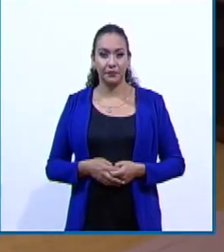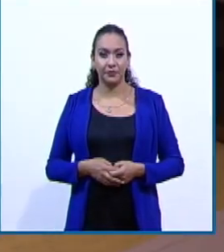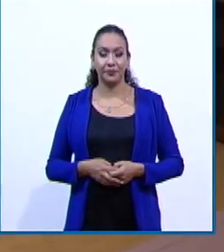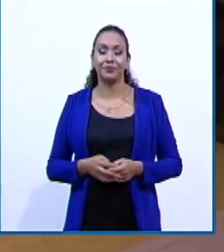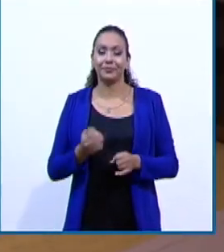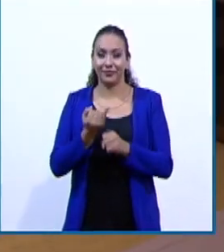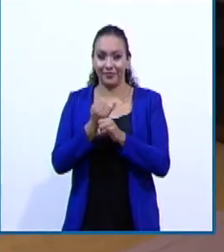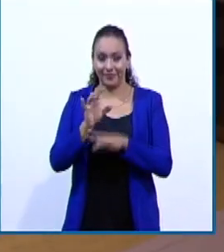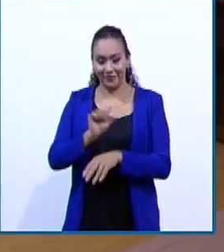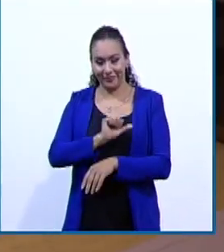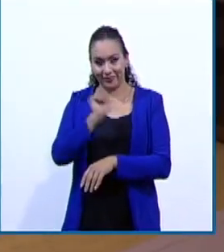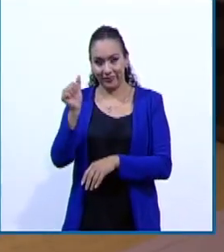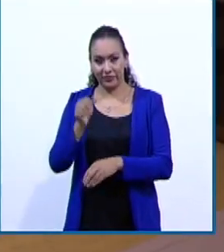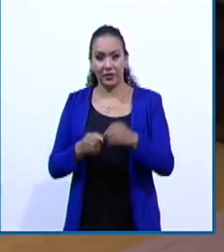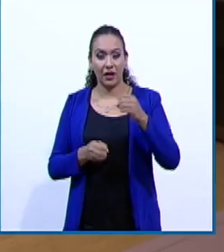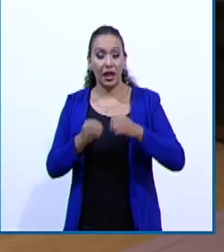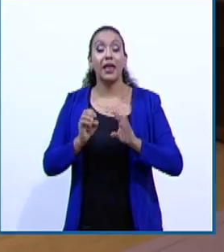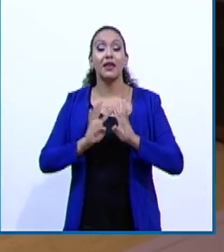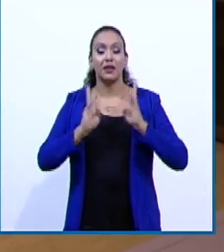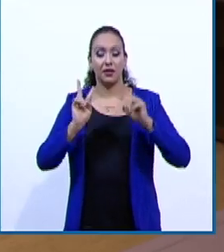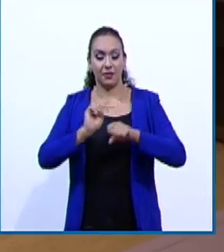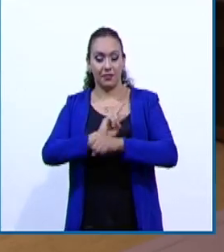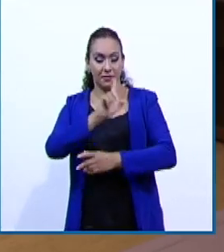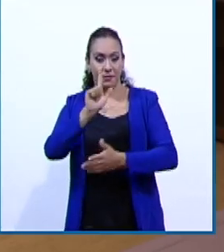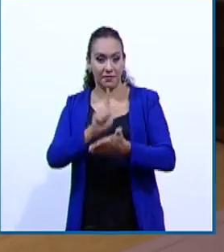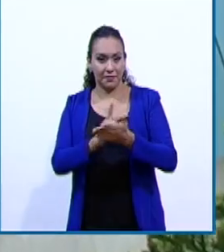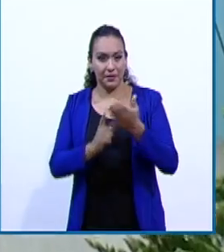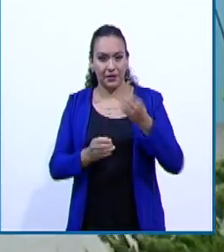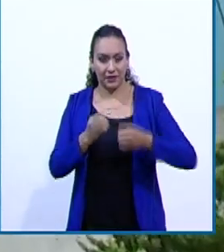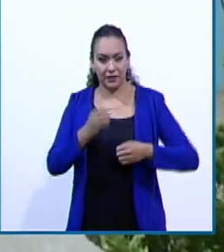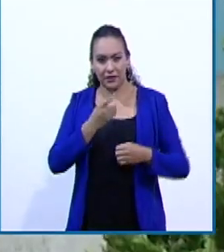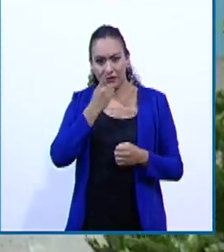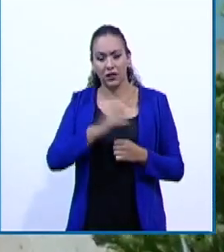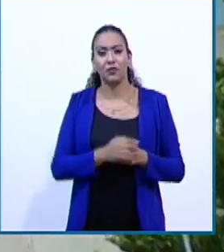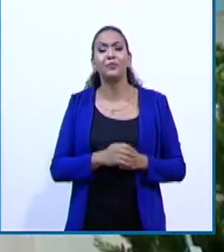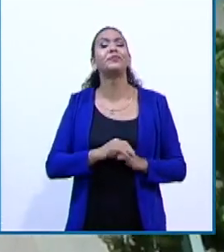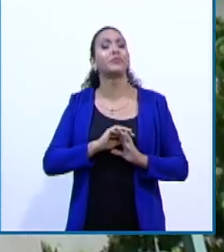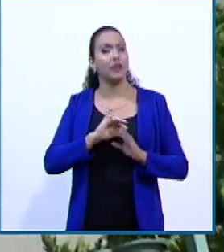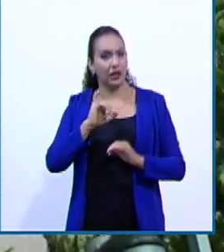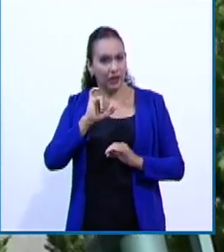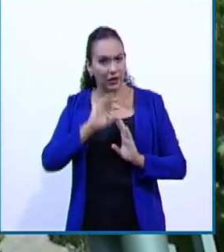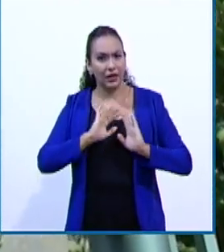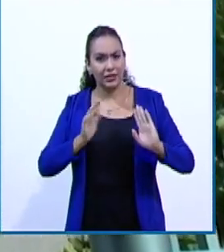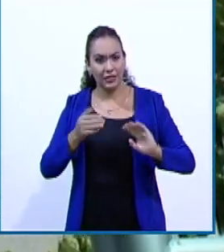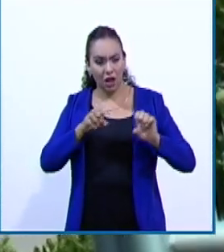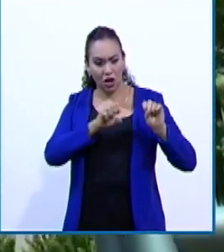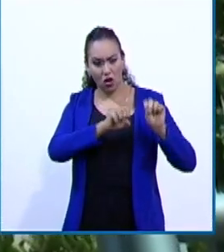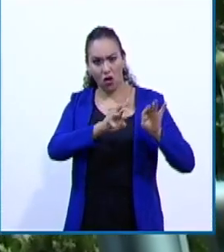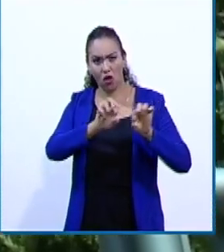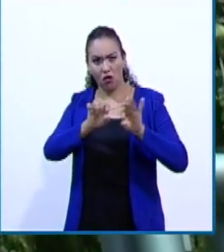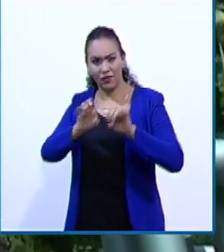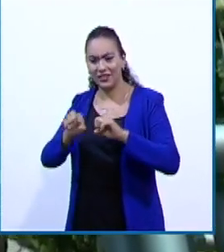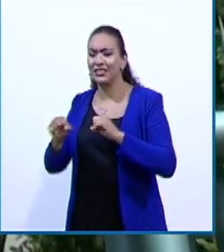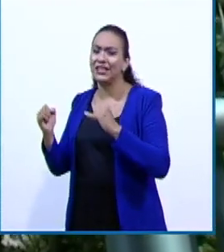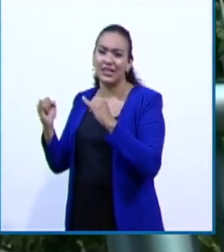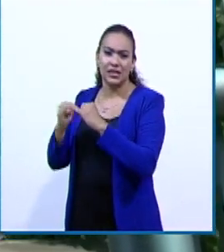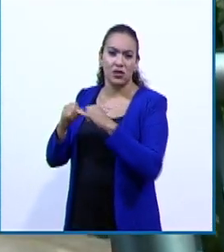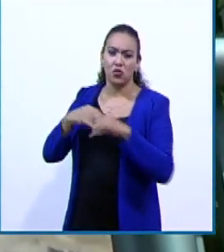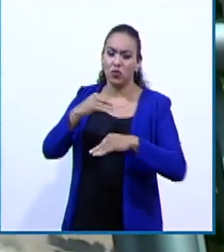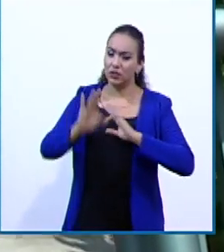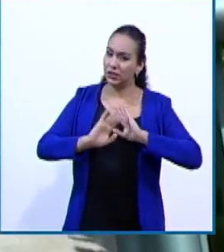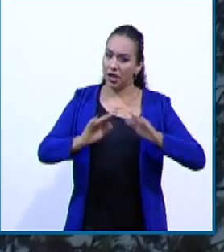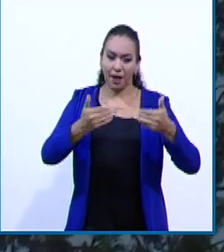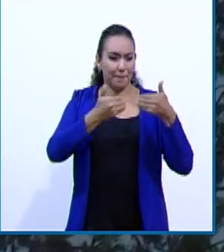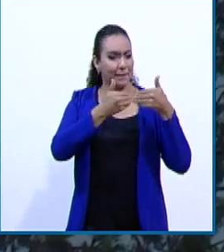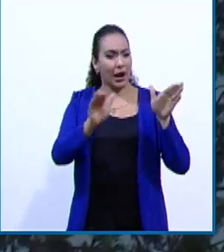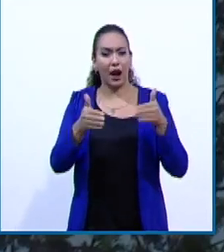En otra información, el Pleno del Consejo de la Judicatura Federal determinó la reanudación de actividades en todos los tribunales y juzgados del país en